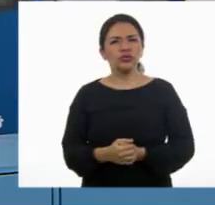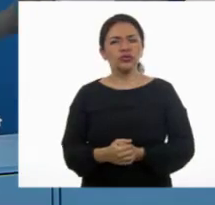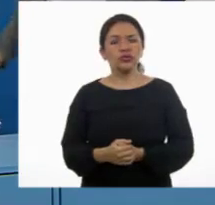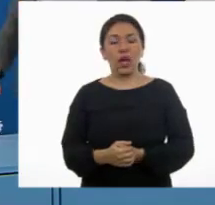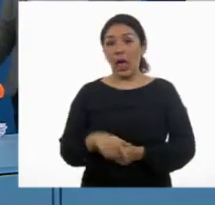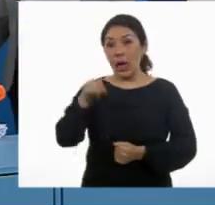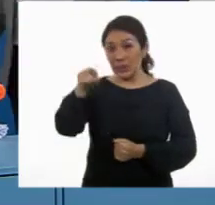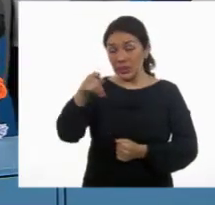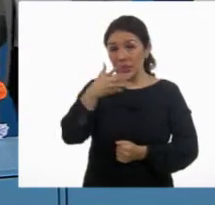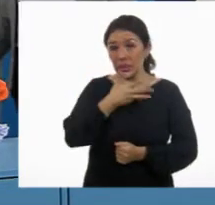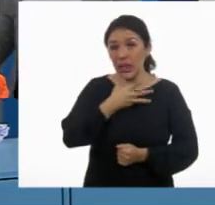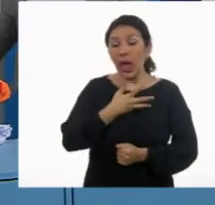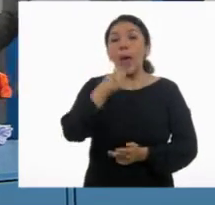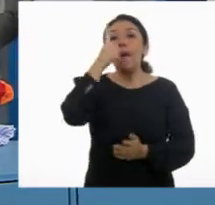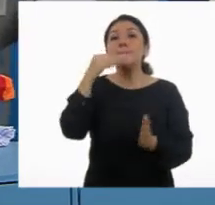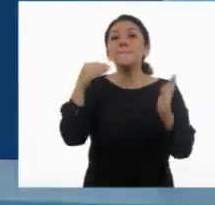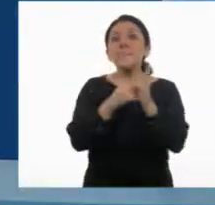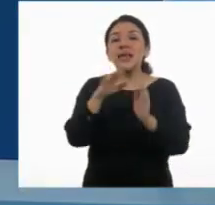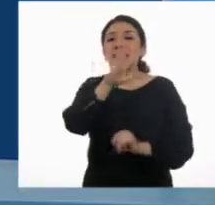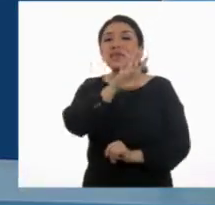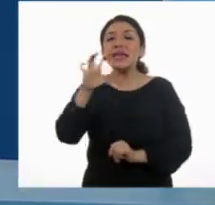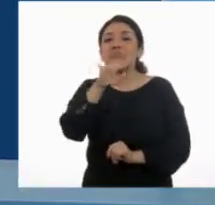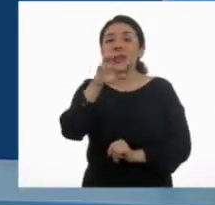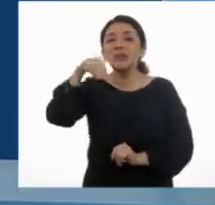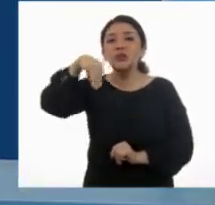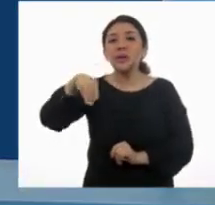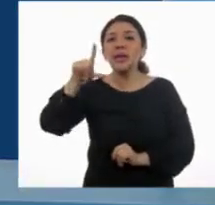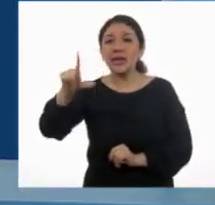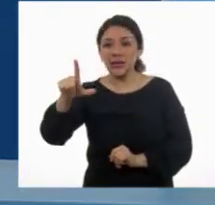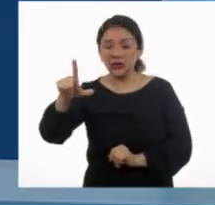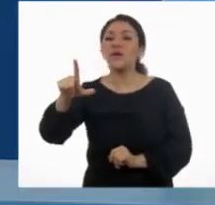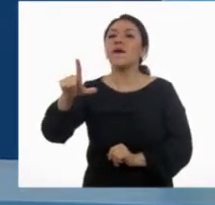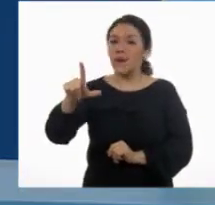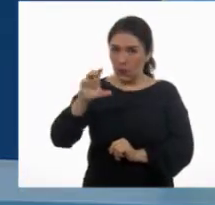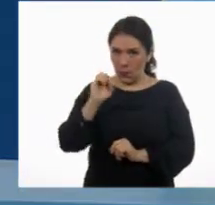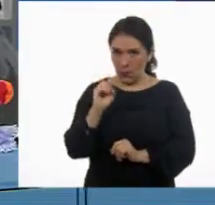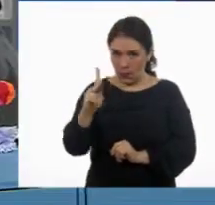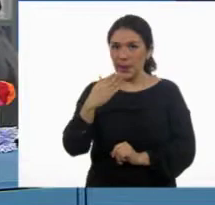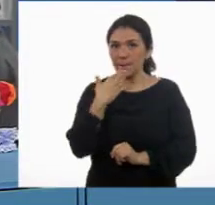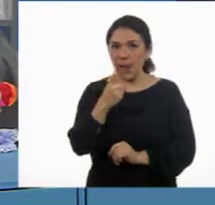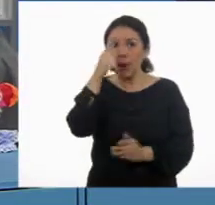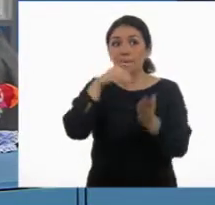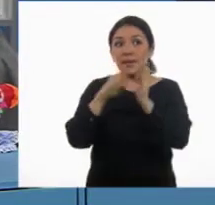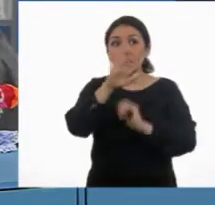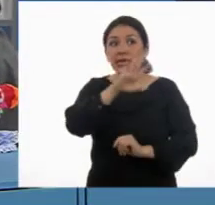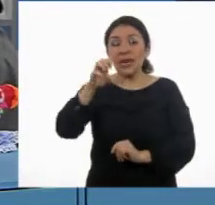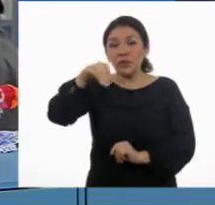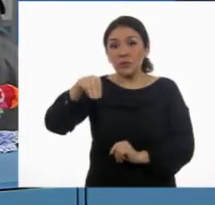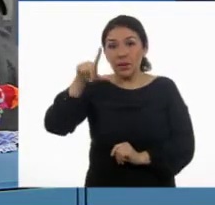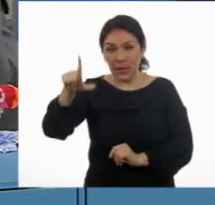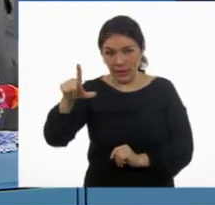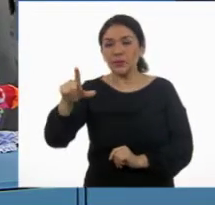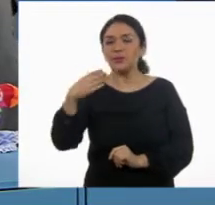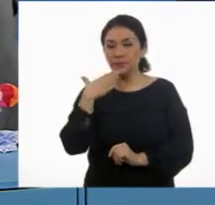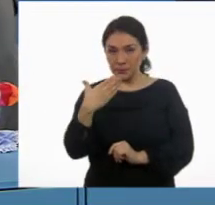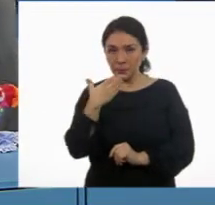Hay 1.500 mililitros. Hay 1.500 mililitros. Muy bien.